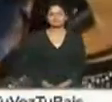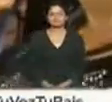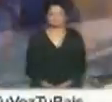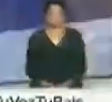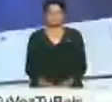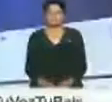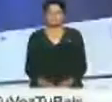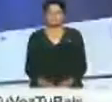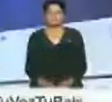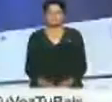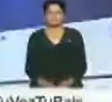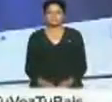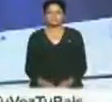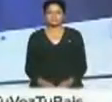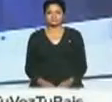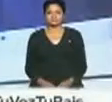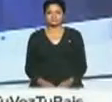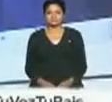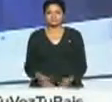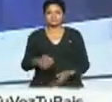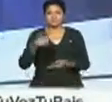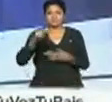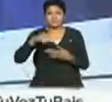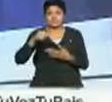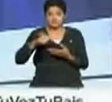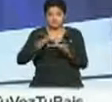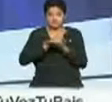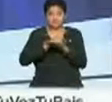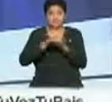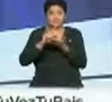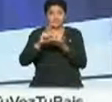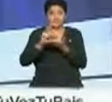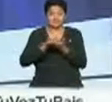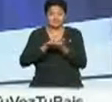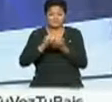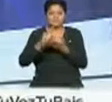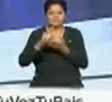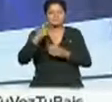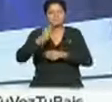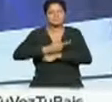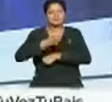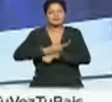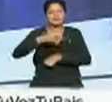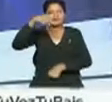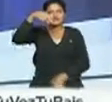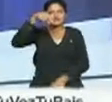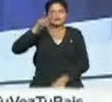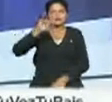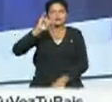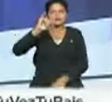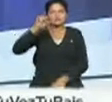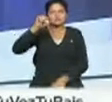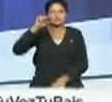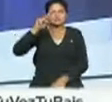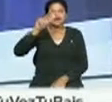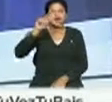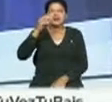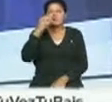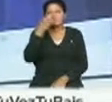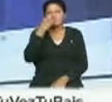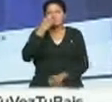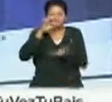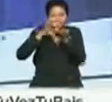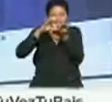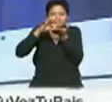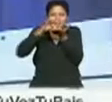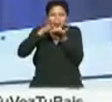Ciudadano. Como parte de las actividades conmemorativas por el Día Nacional de la Quinoa, se celebró la Semana de la Quinoa, que incluye